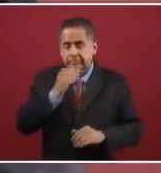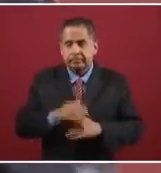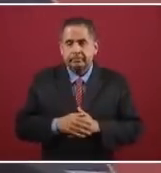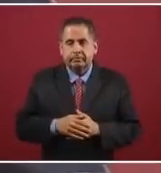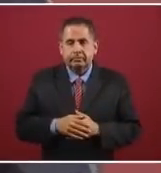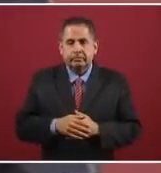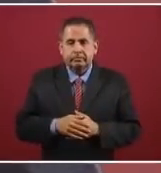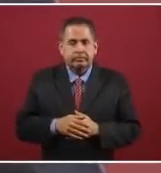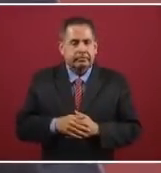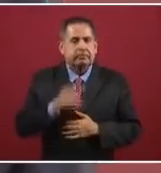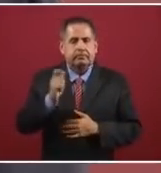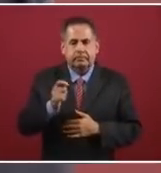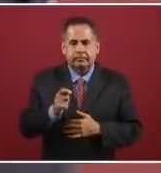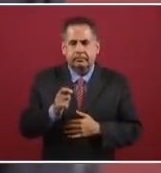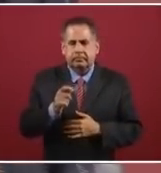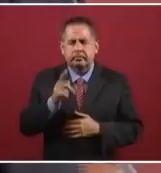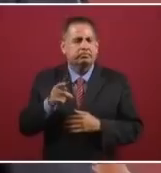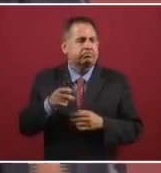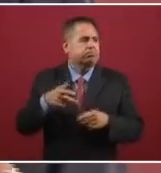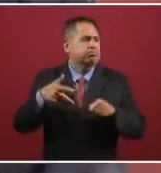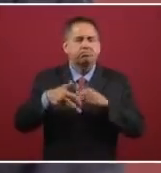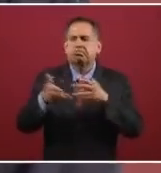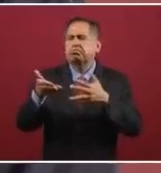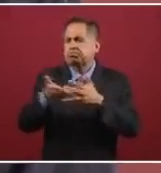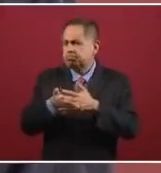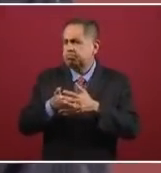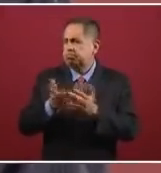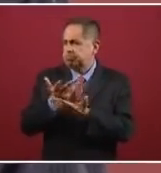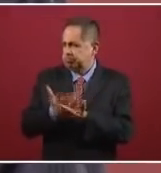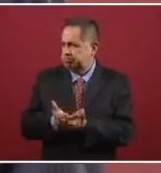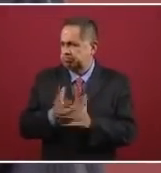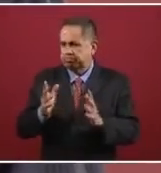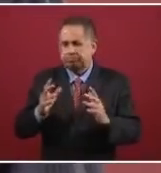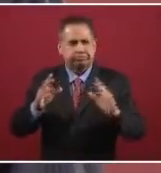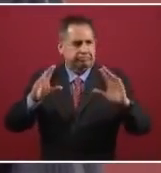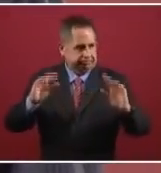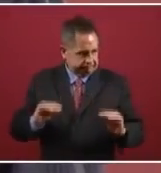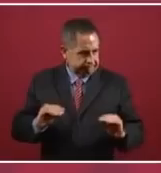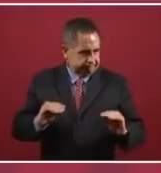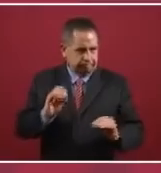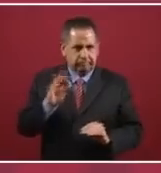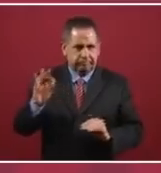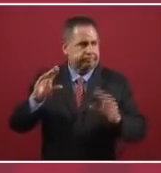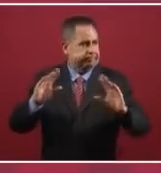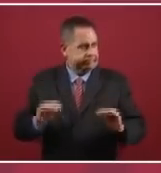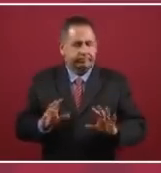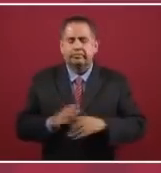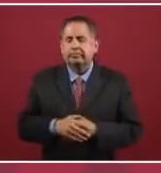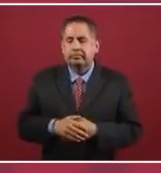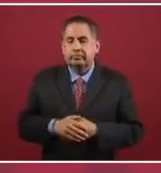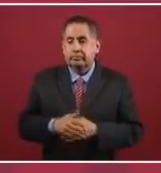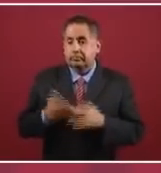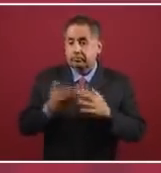Entonces, de repente nos vamos a un corte, regresamos, y en el